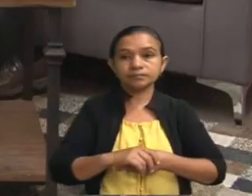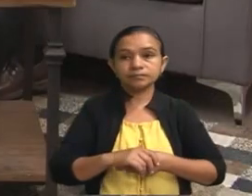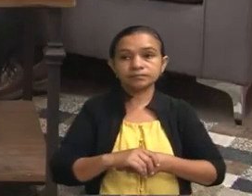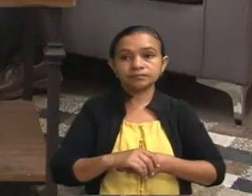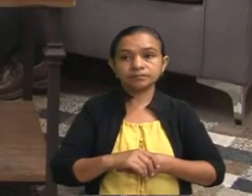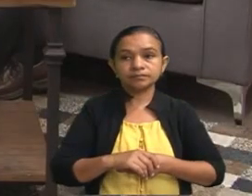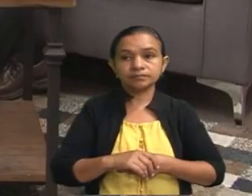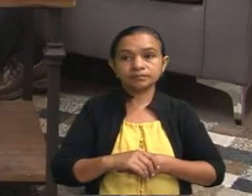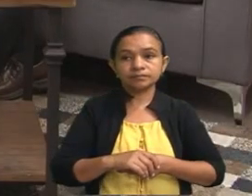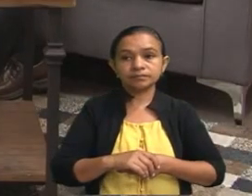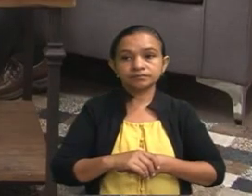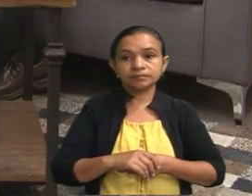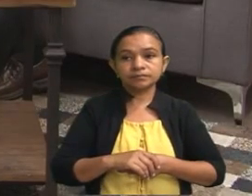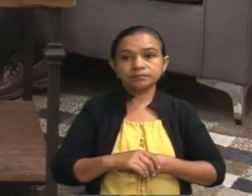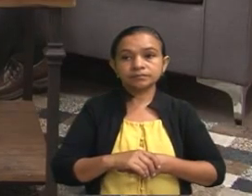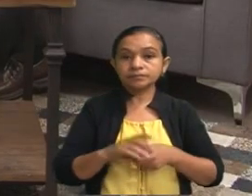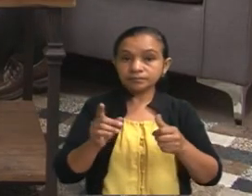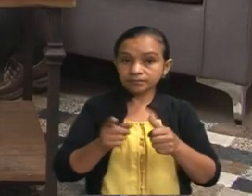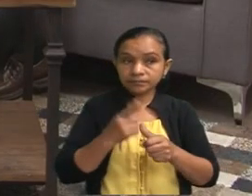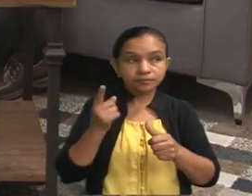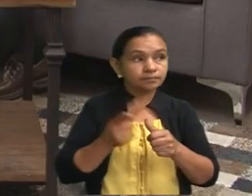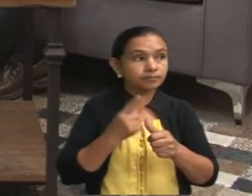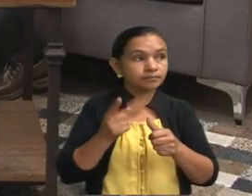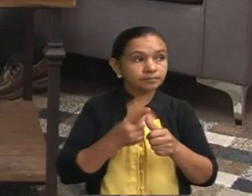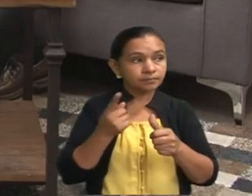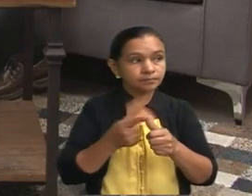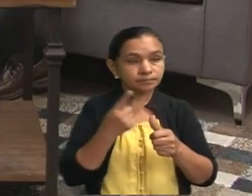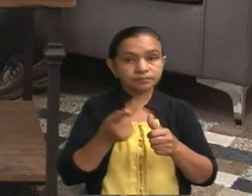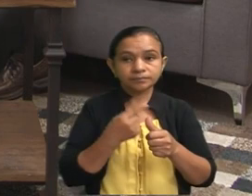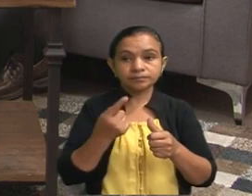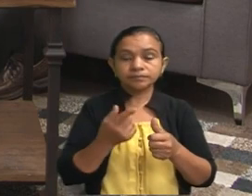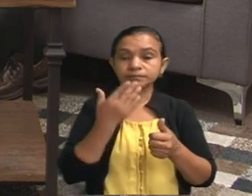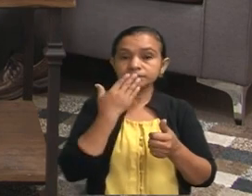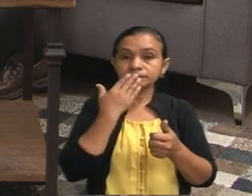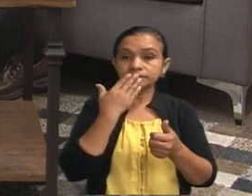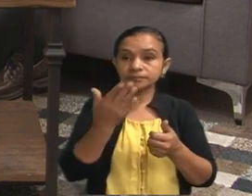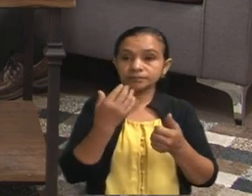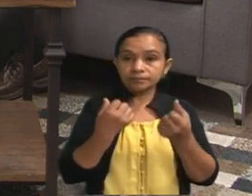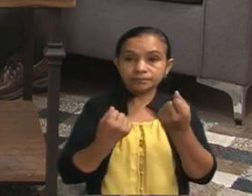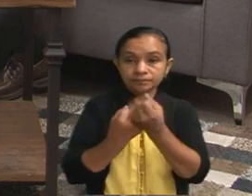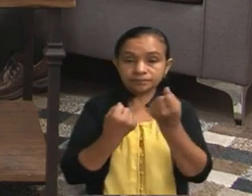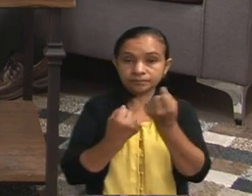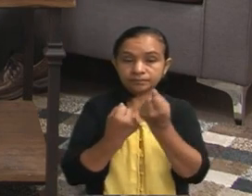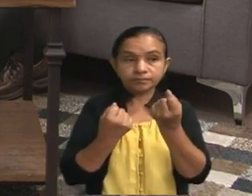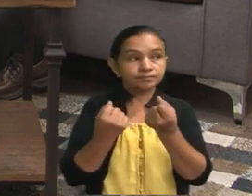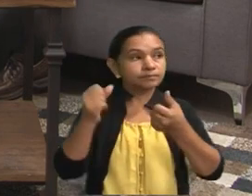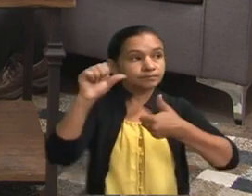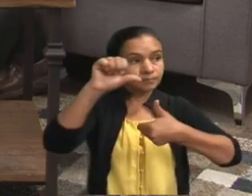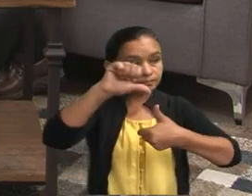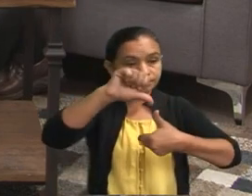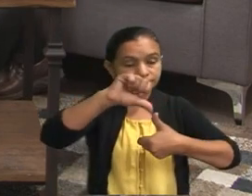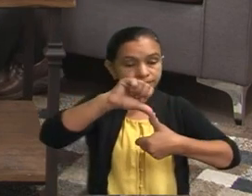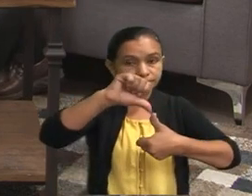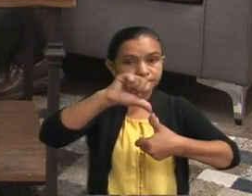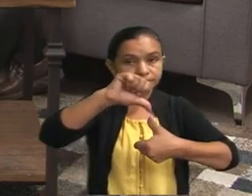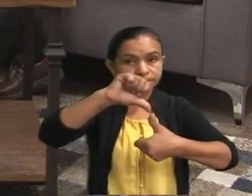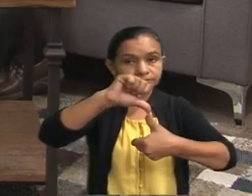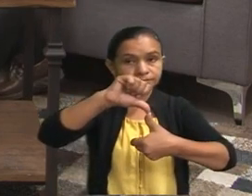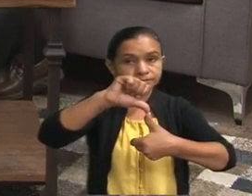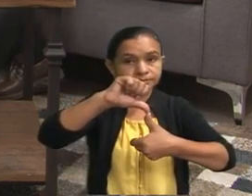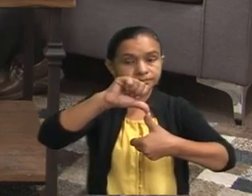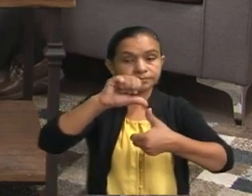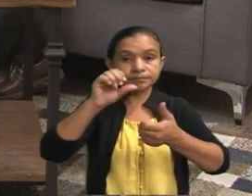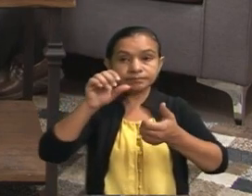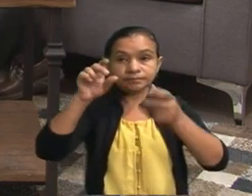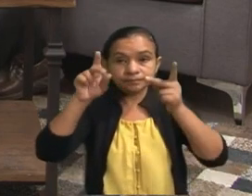Bueno, primero tengo que decir, nosotros tenemos una muy buena cooperación en Centroamérica en el sector